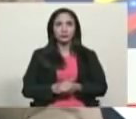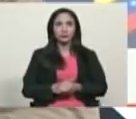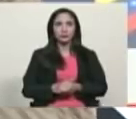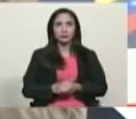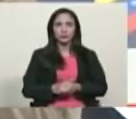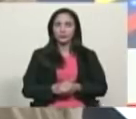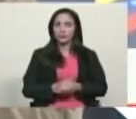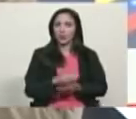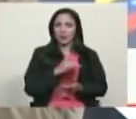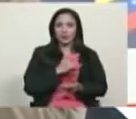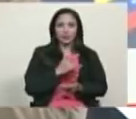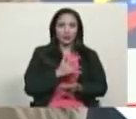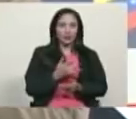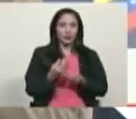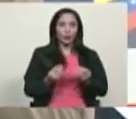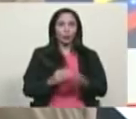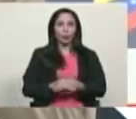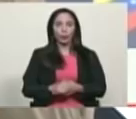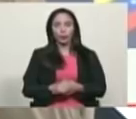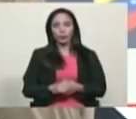la subordinación,